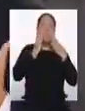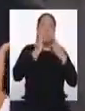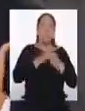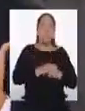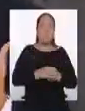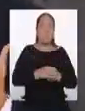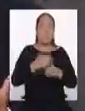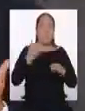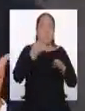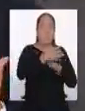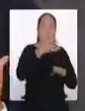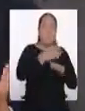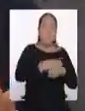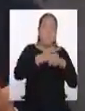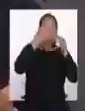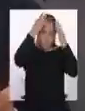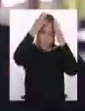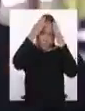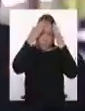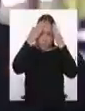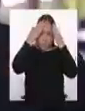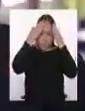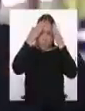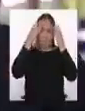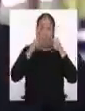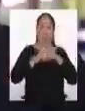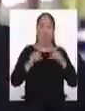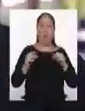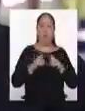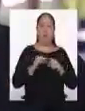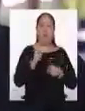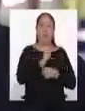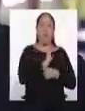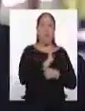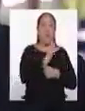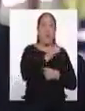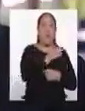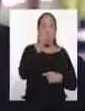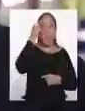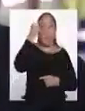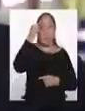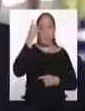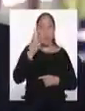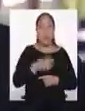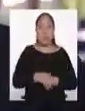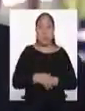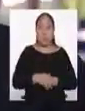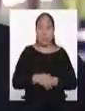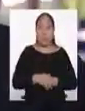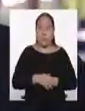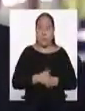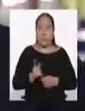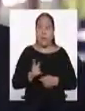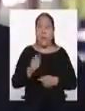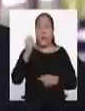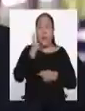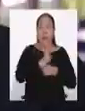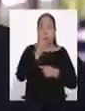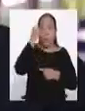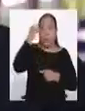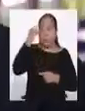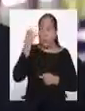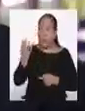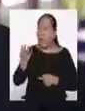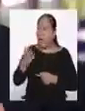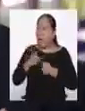y atacaban con casco de corcho japonés. Entonces en el Ecuador se pensó que había tropas japonesas atacando el Ecuador,